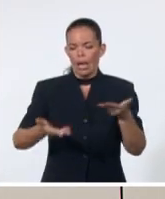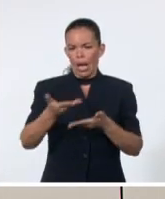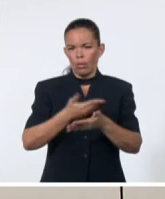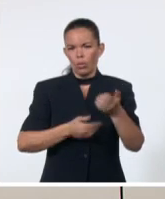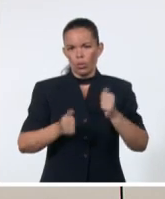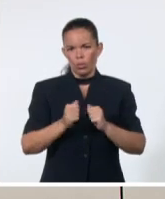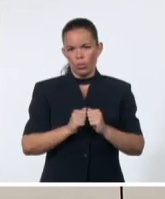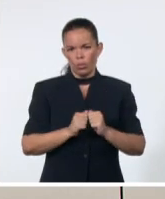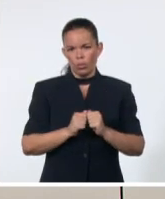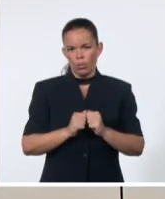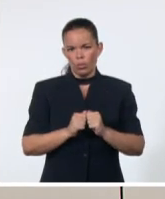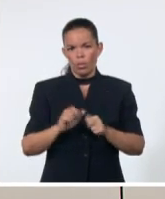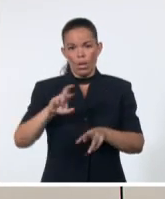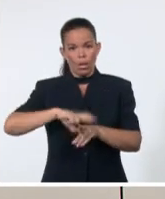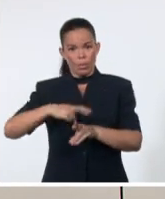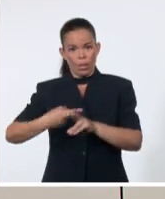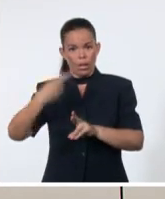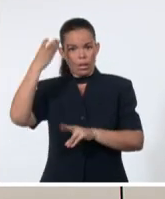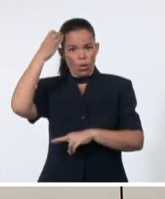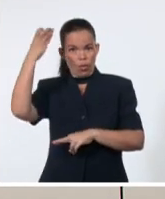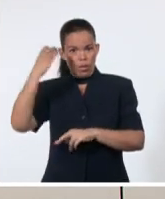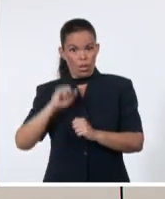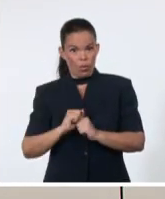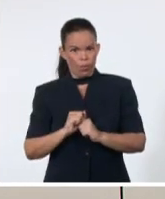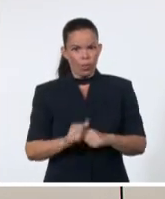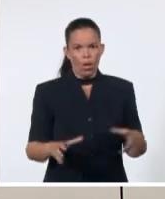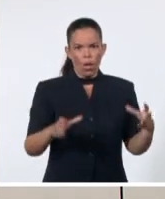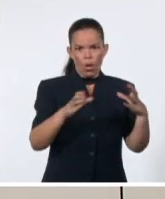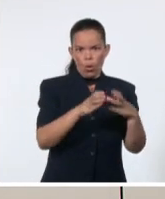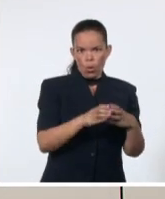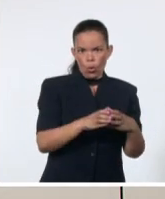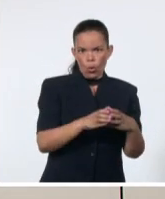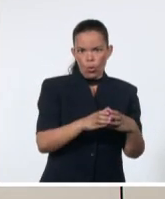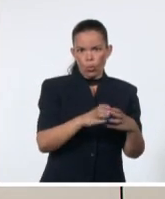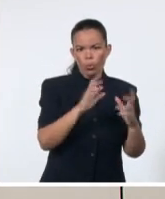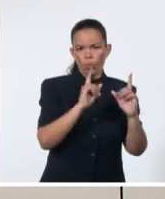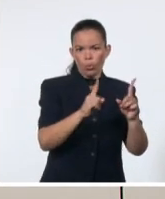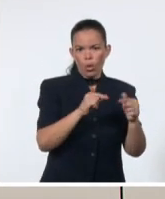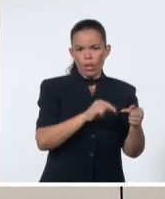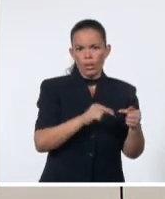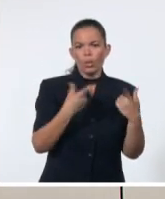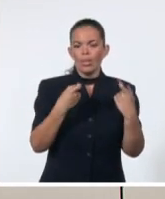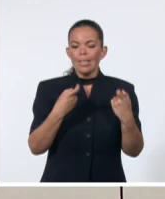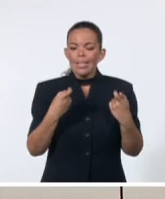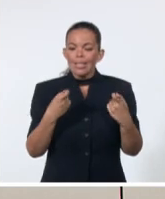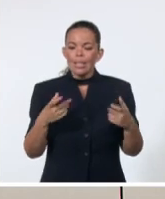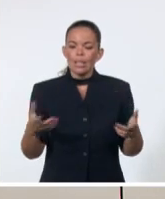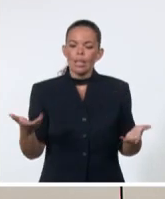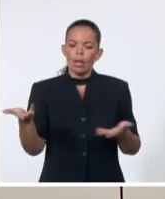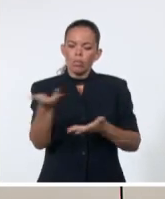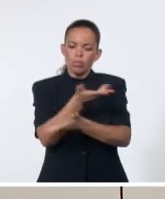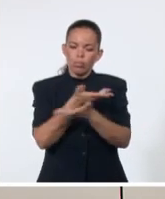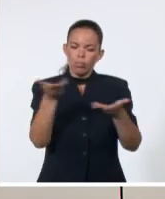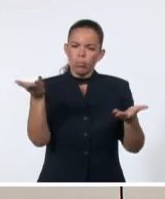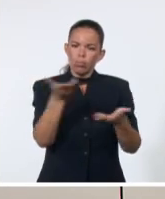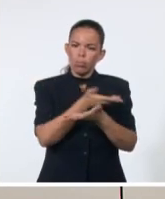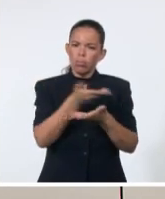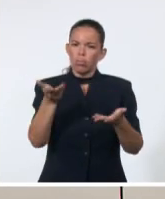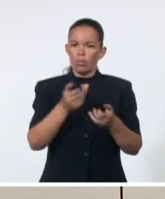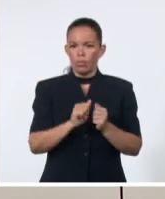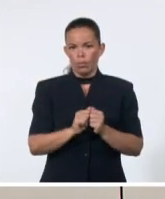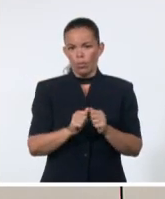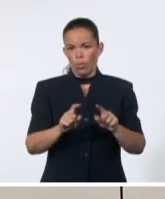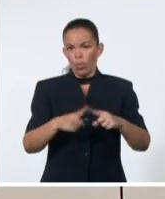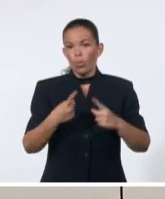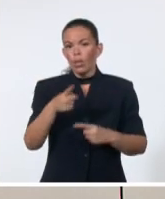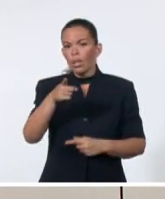un paso de avance sustancial porque durante meses, casi un año, estuvieron detenidos los diálogos por el reclamo